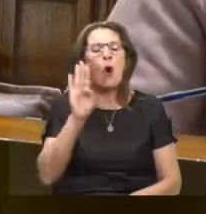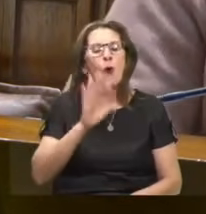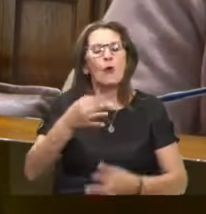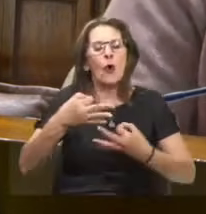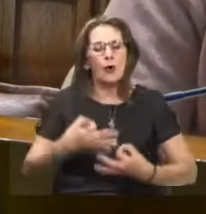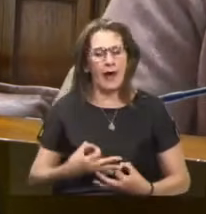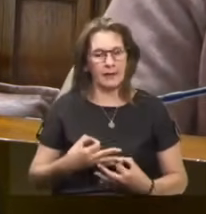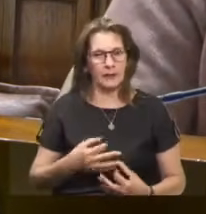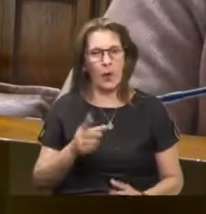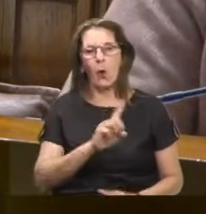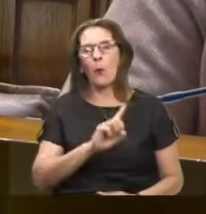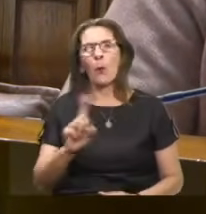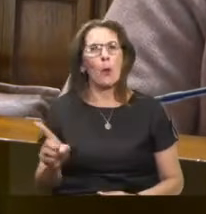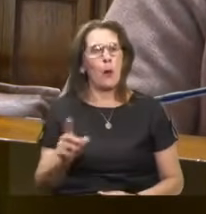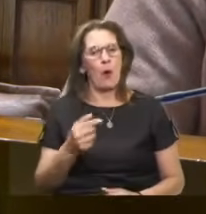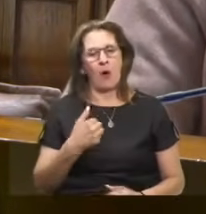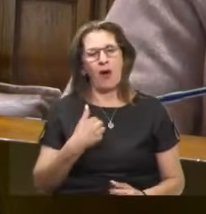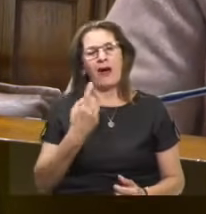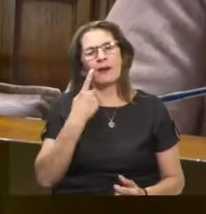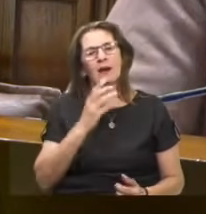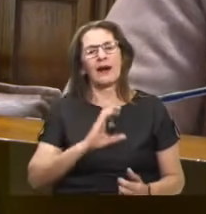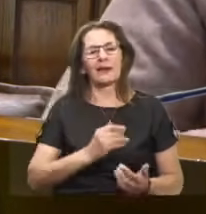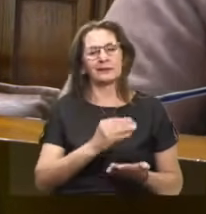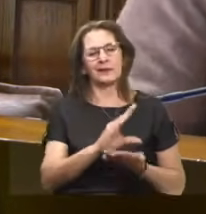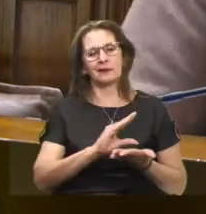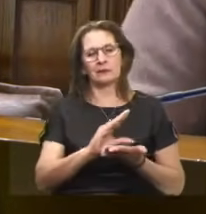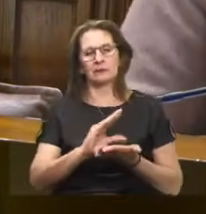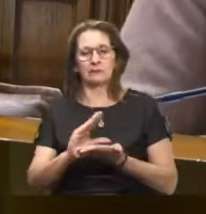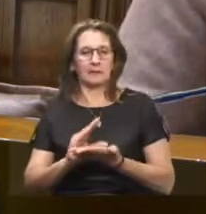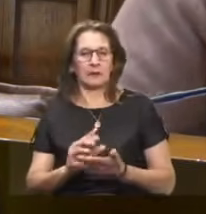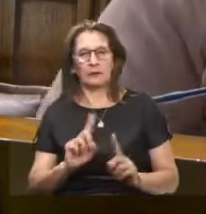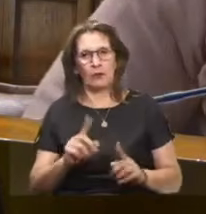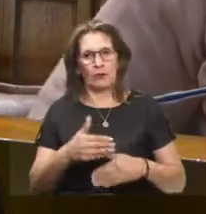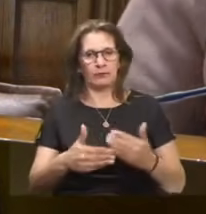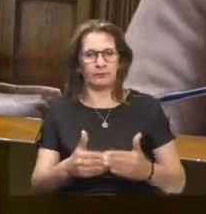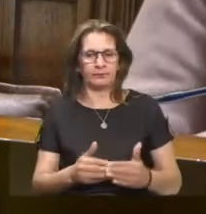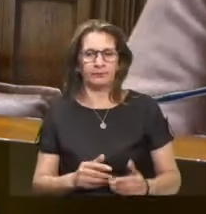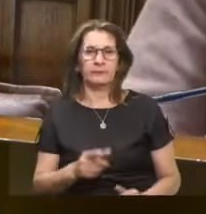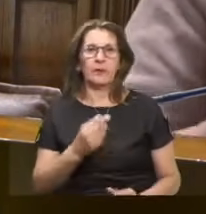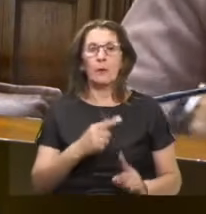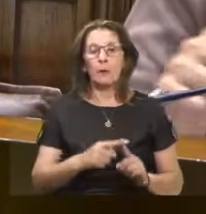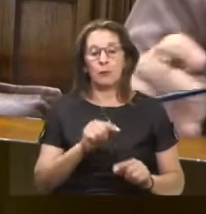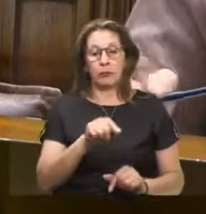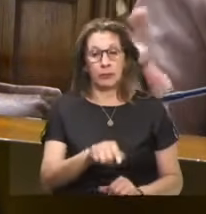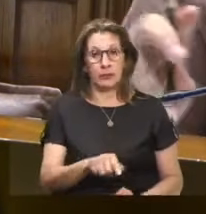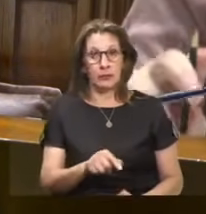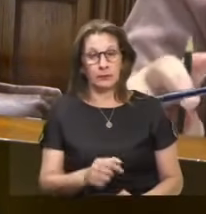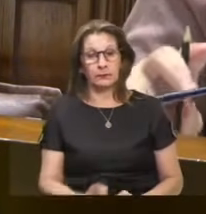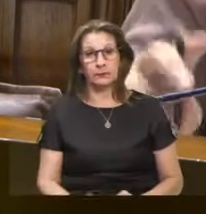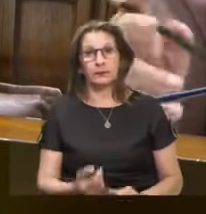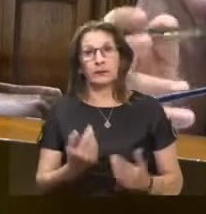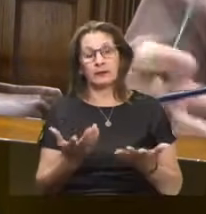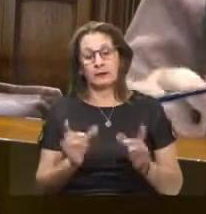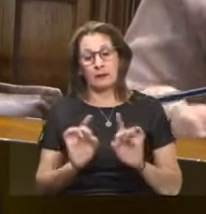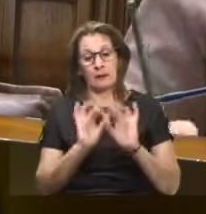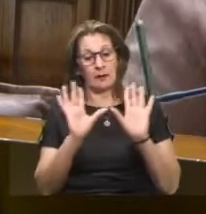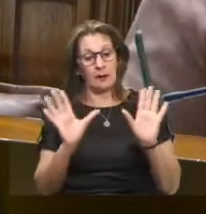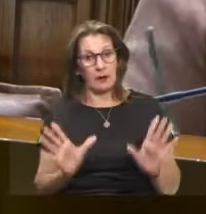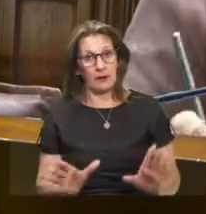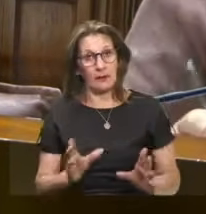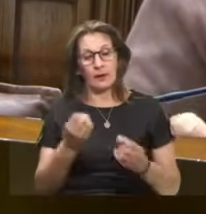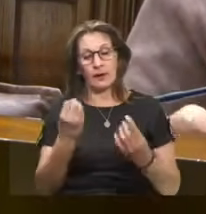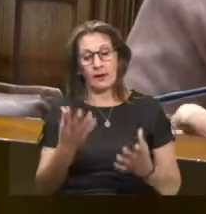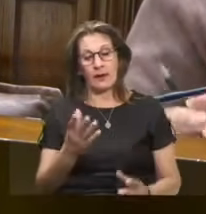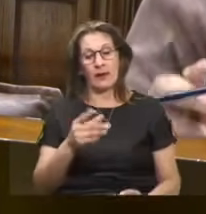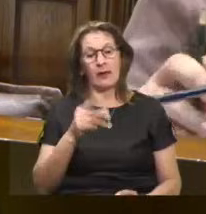la referida al carácter remunerado o no de la función. Por lo tanto, es claro que el